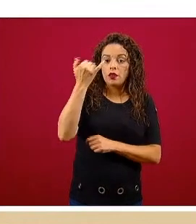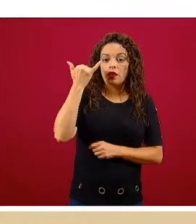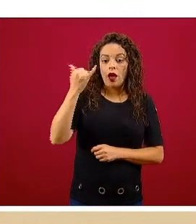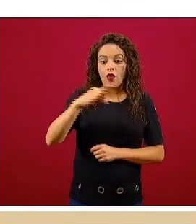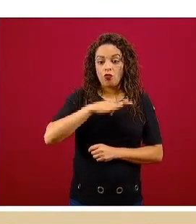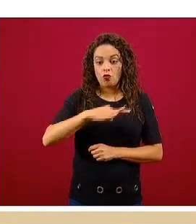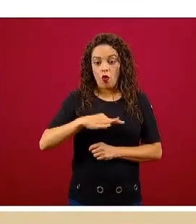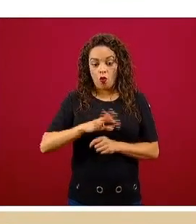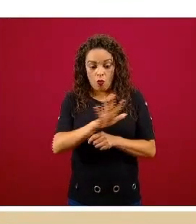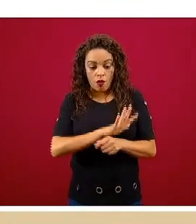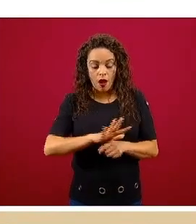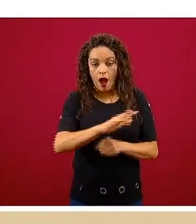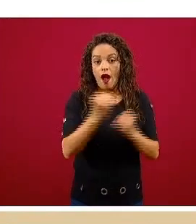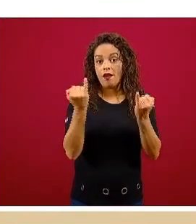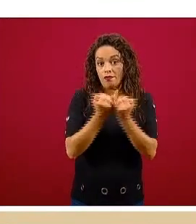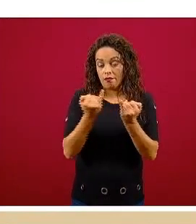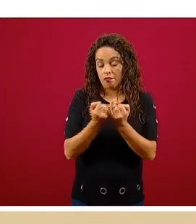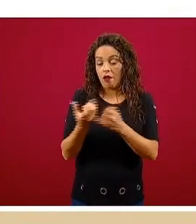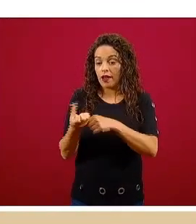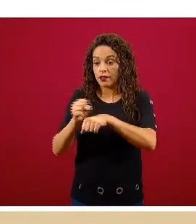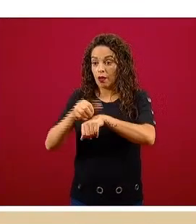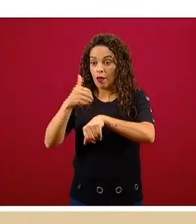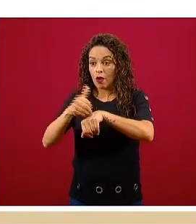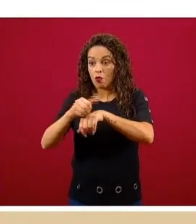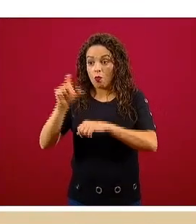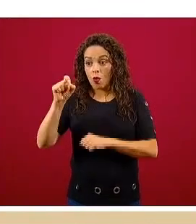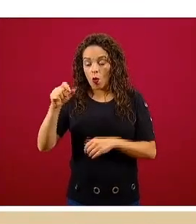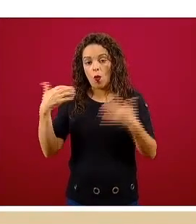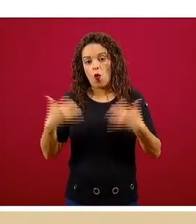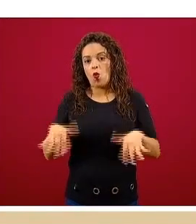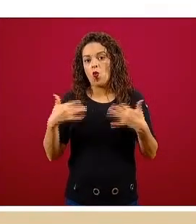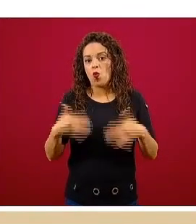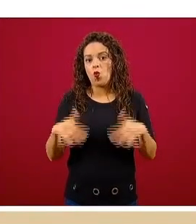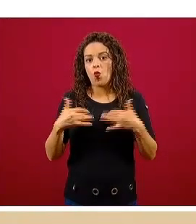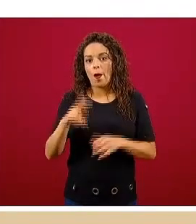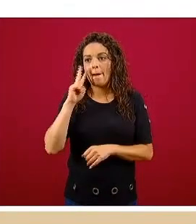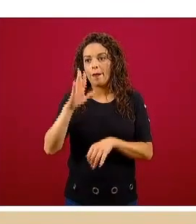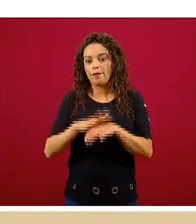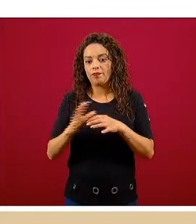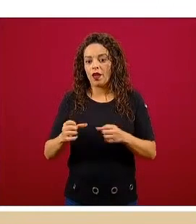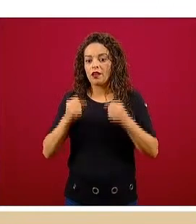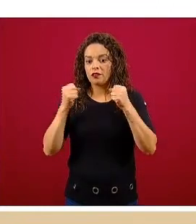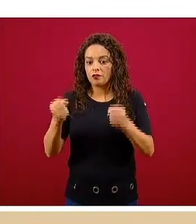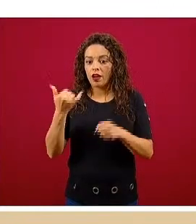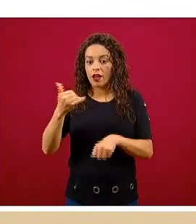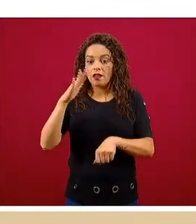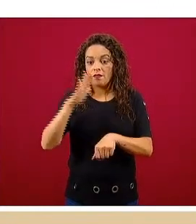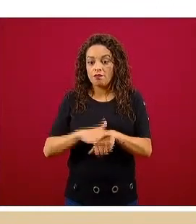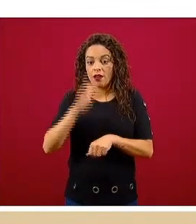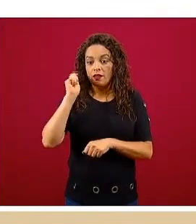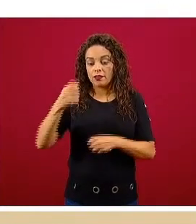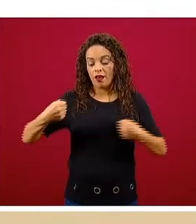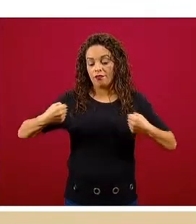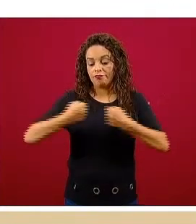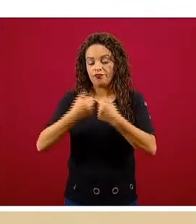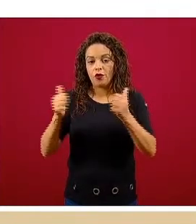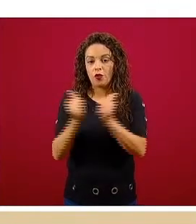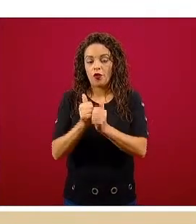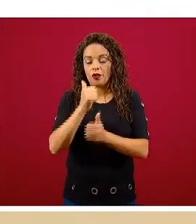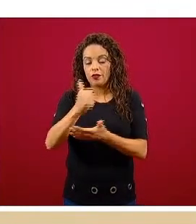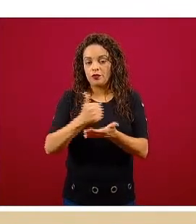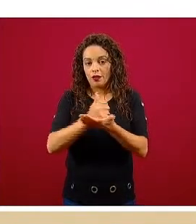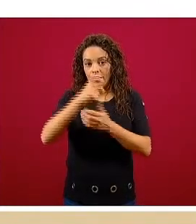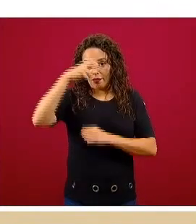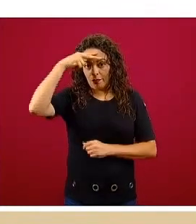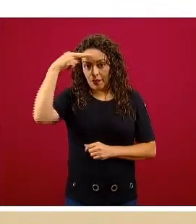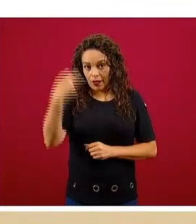Toluca también. Para la semana 20 ya intensidades importantes, sobre todo en la parte conurbada de la Ciudad de México, pero luego la intensidad ya a partir